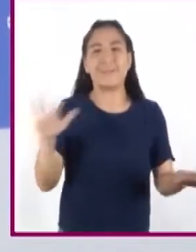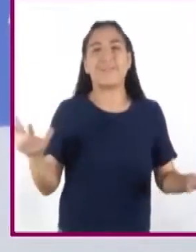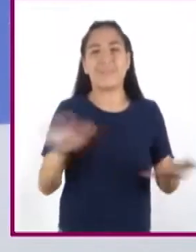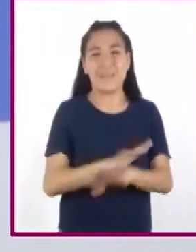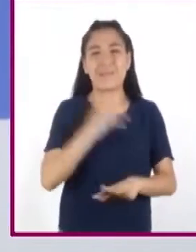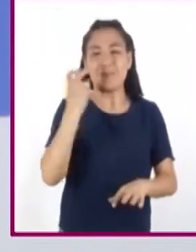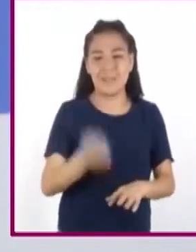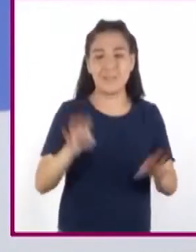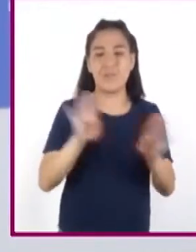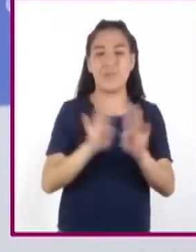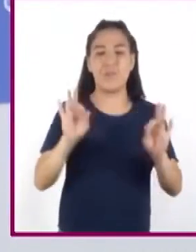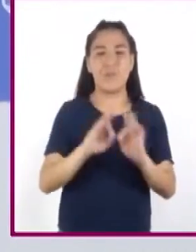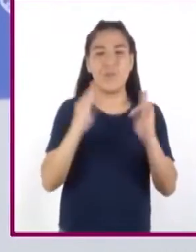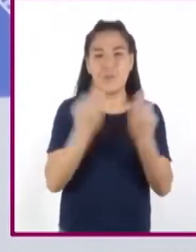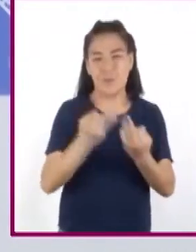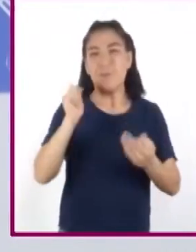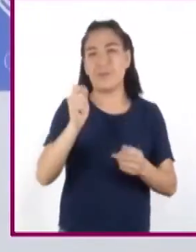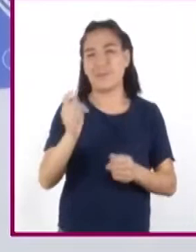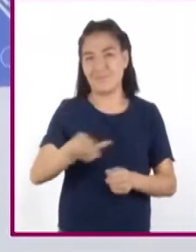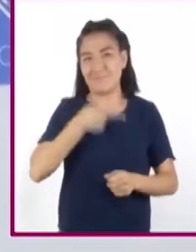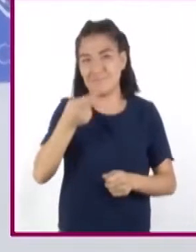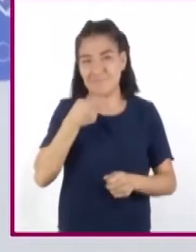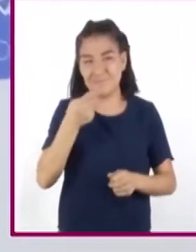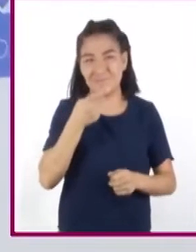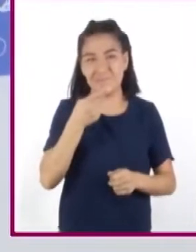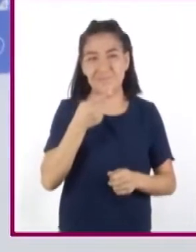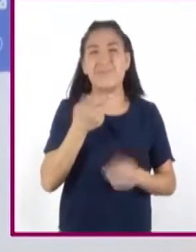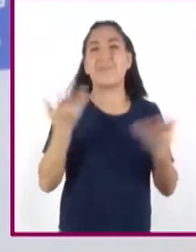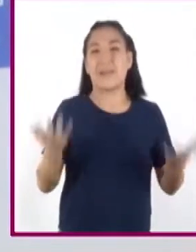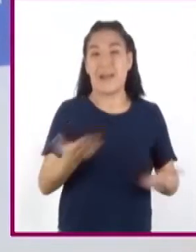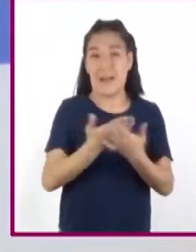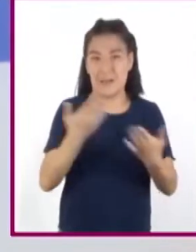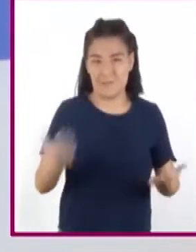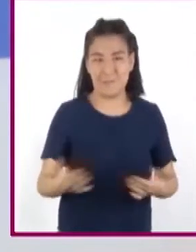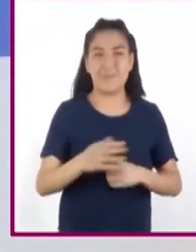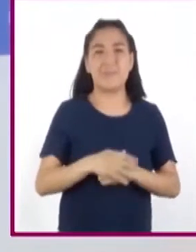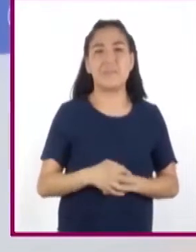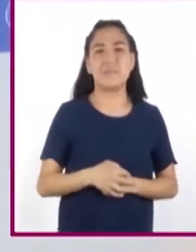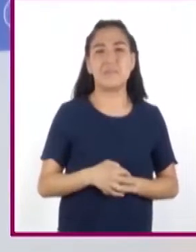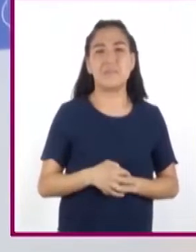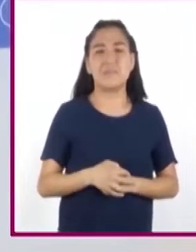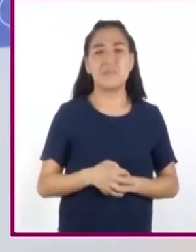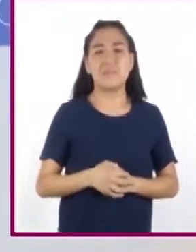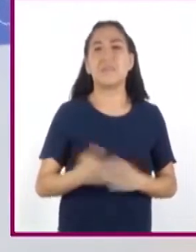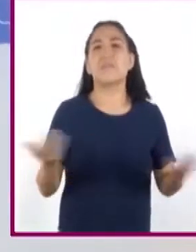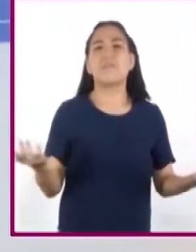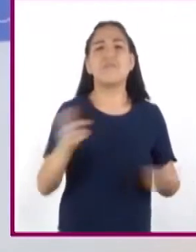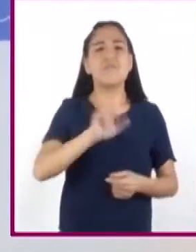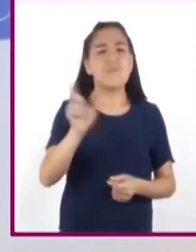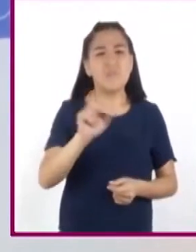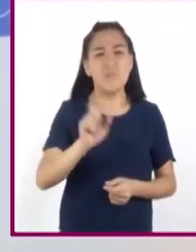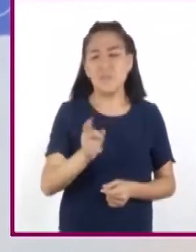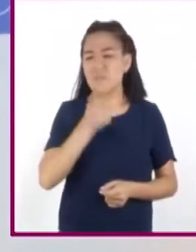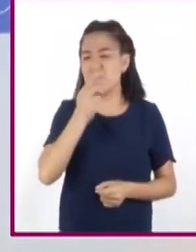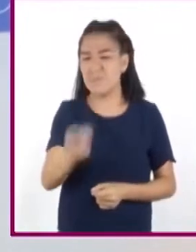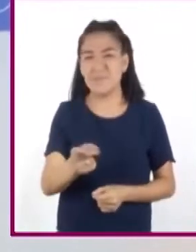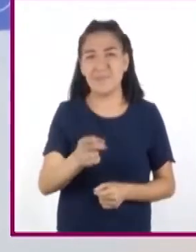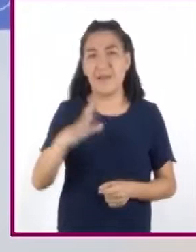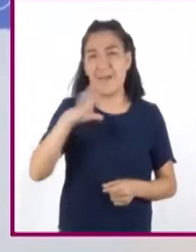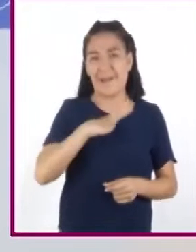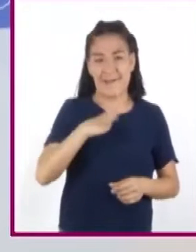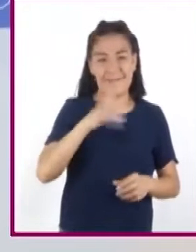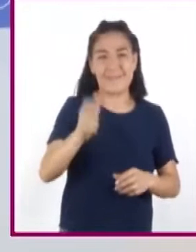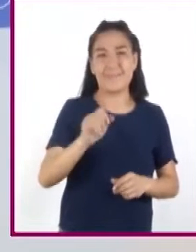ella y en la forma en la que hablamos. Ahora bien, ¿a qué nos referimos cuando decimos que hay